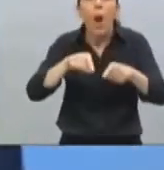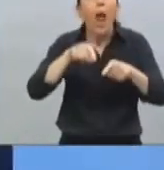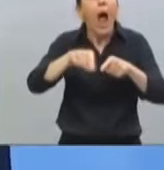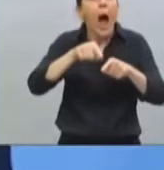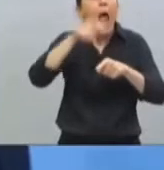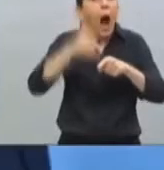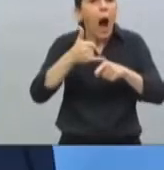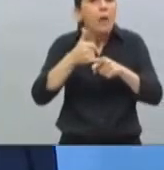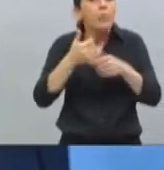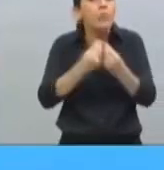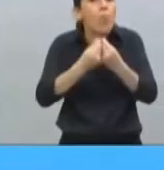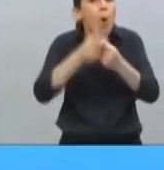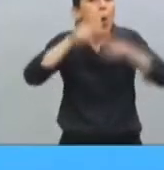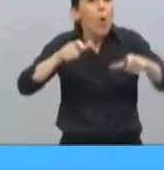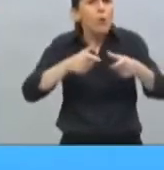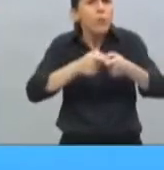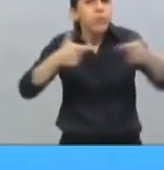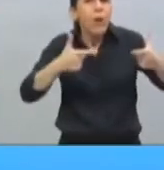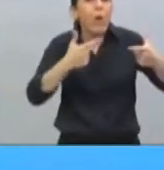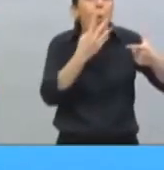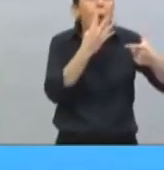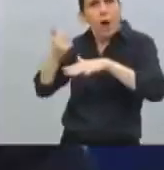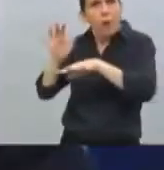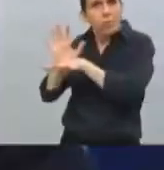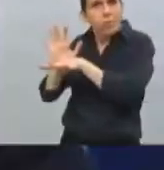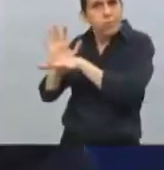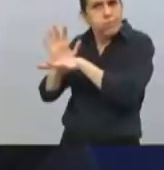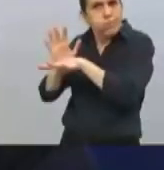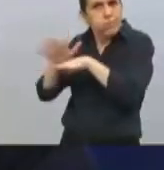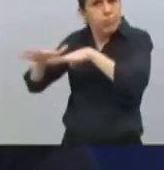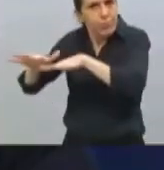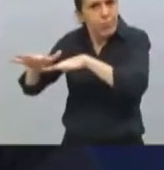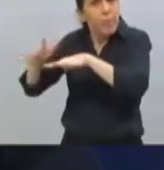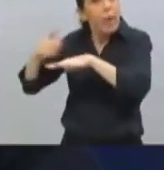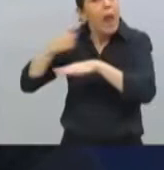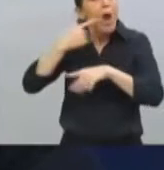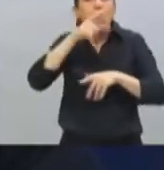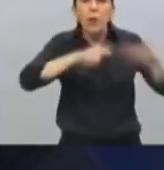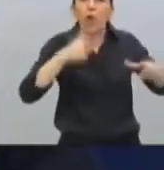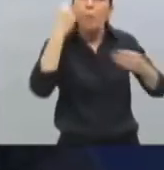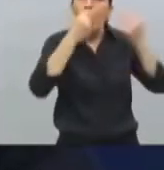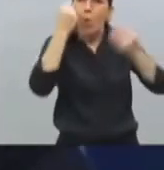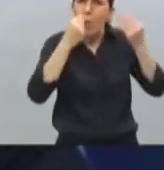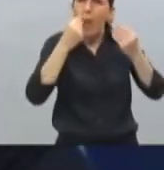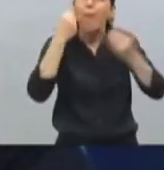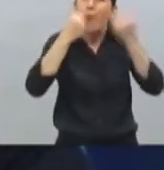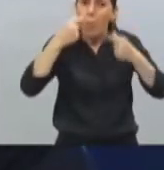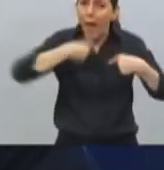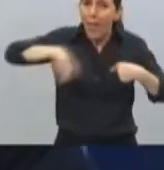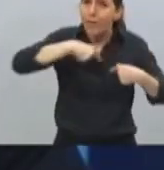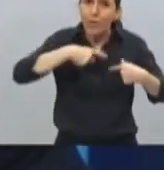mesa el tema del federalismo, la integración nacional y de qué manera como que salimos todos juntos de esto,